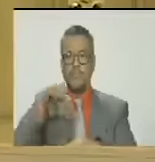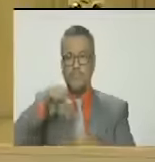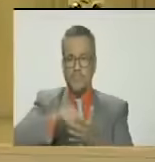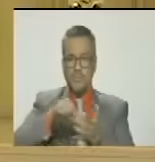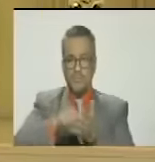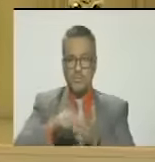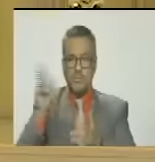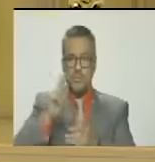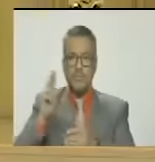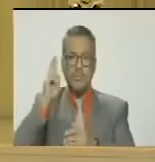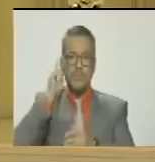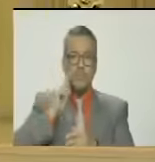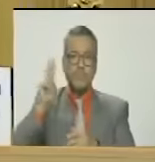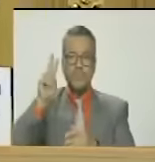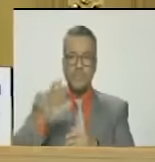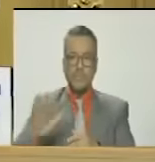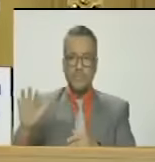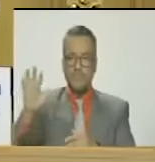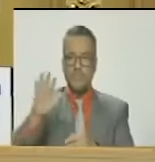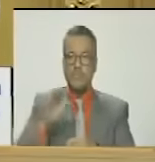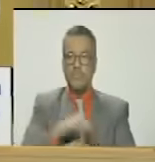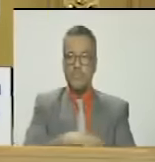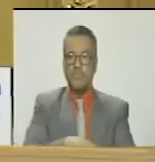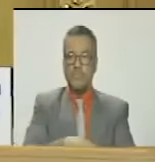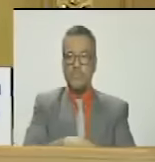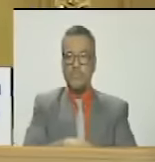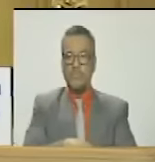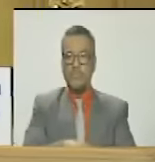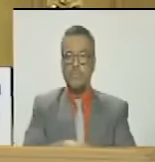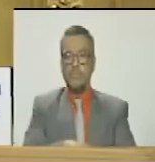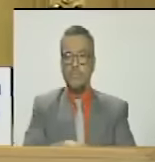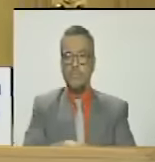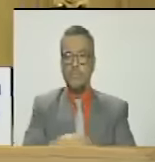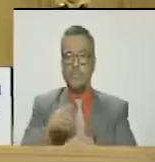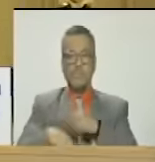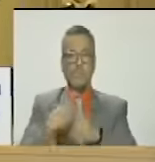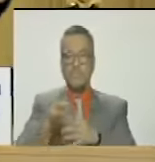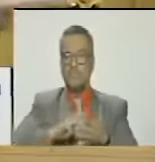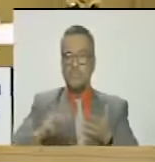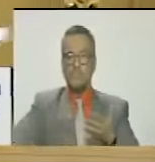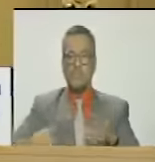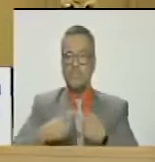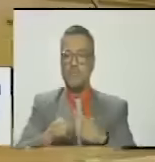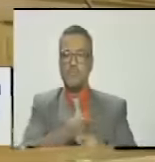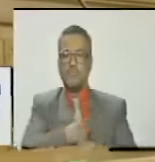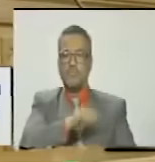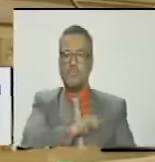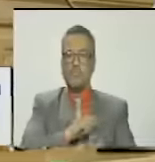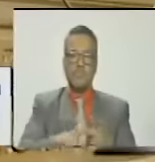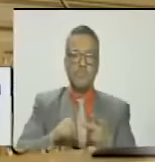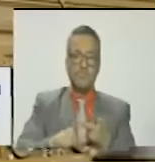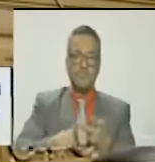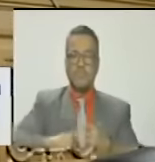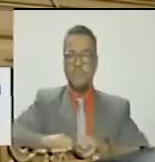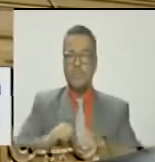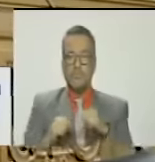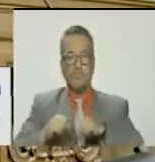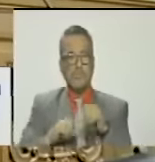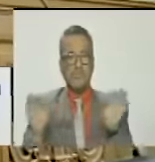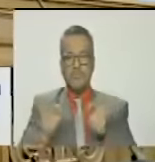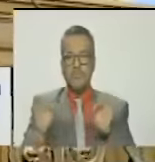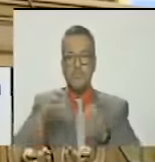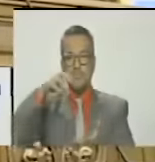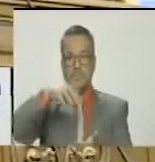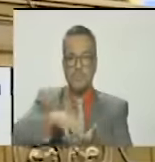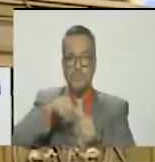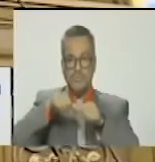Capital de la República Bolivariana de Venezuela. No es Miami, no es España, no es Bogotá. La sede